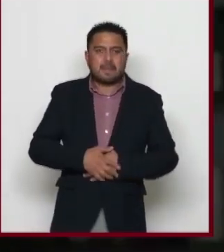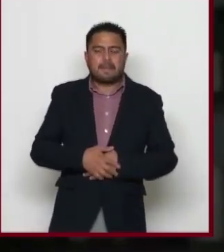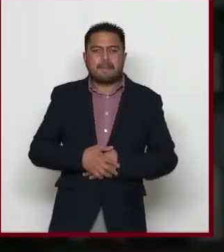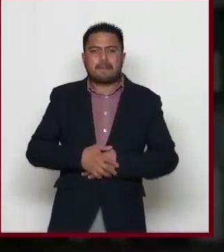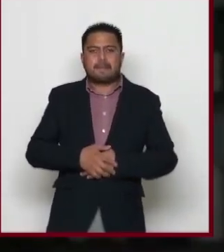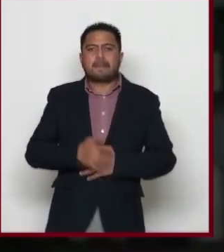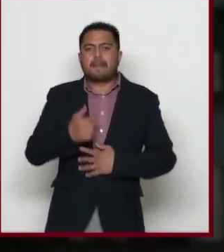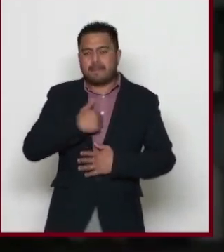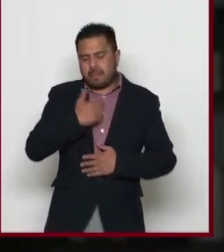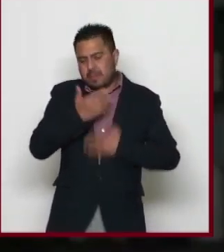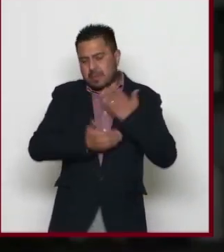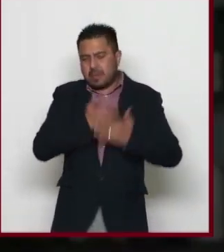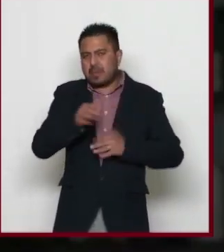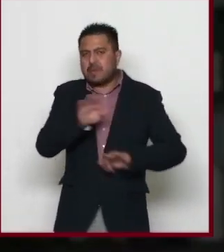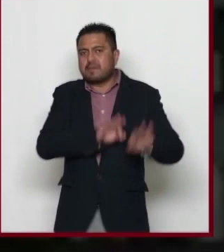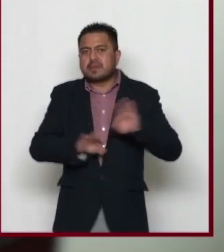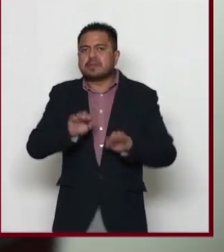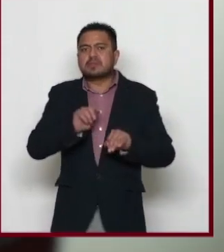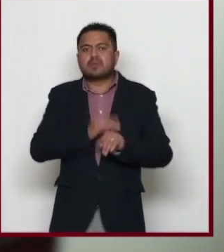lance el pitcher, que es la vida.